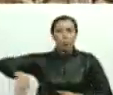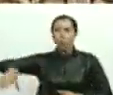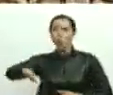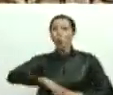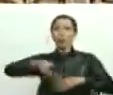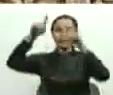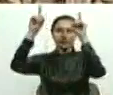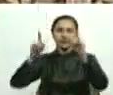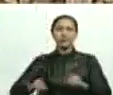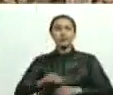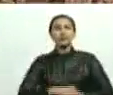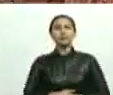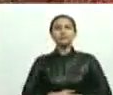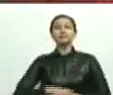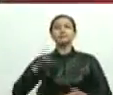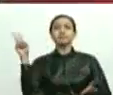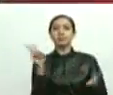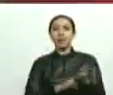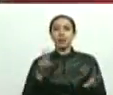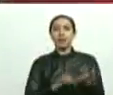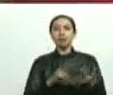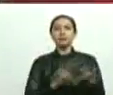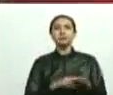más. De verdad, verdad.